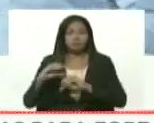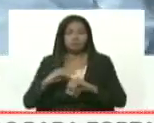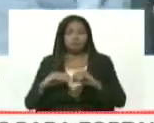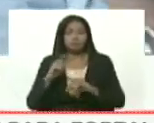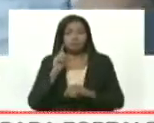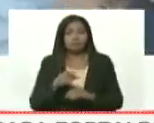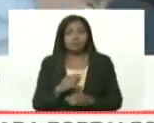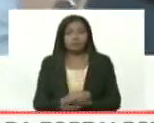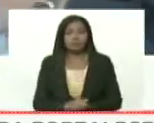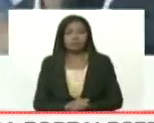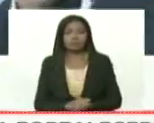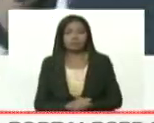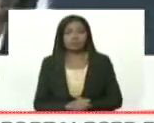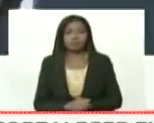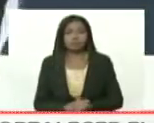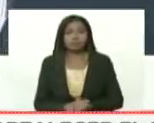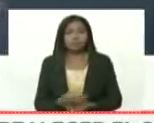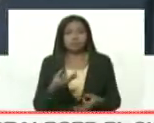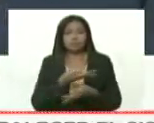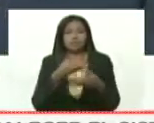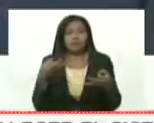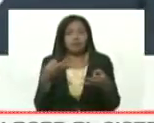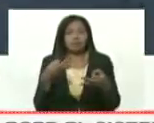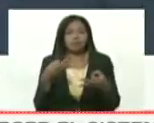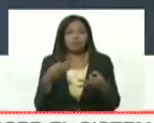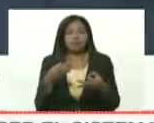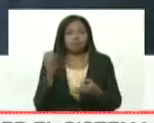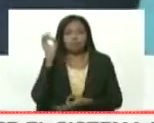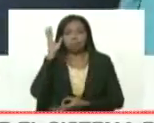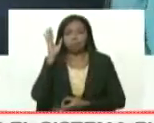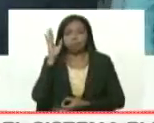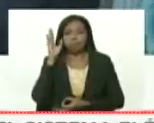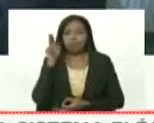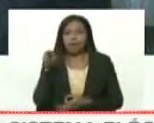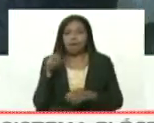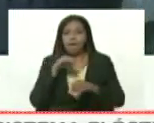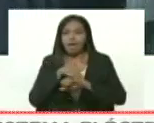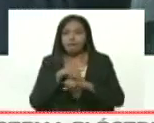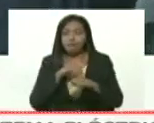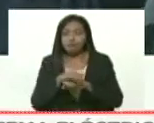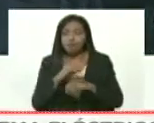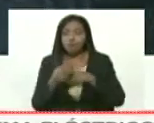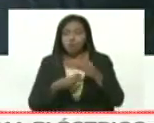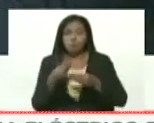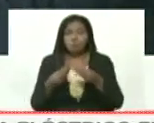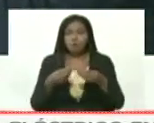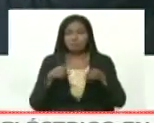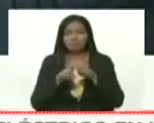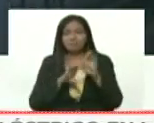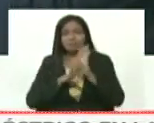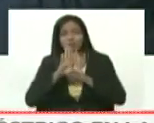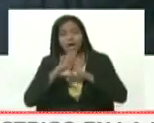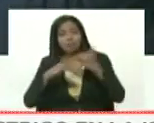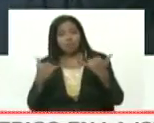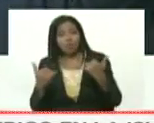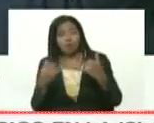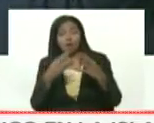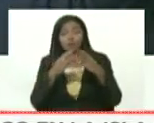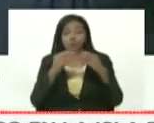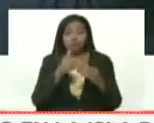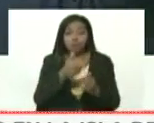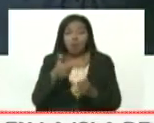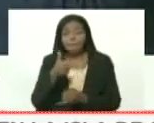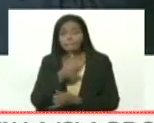también. Excelente idea, Héctor. ¿Cómo se va desarrollando entonces la aplicación de toda